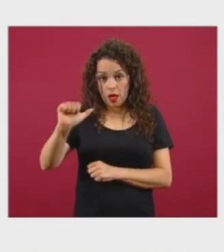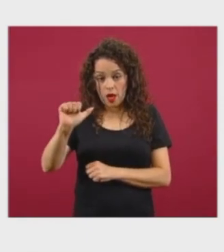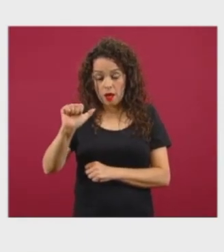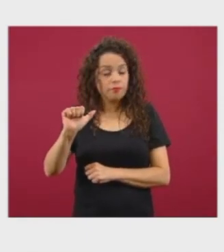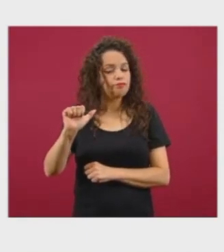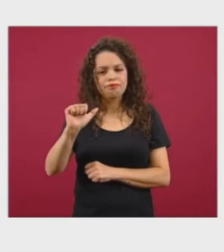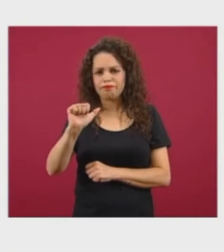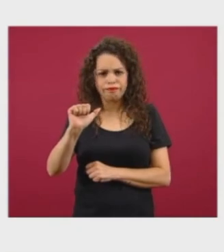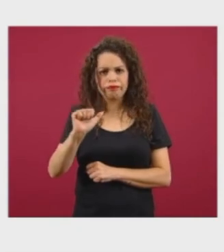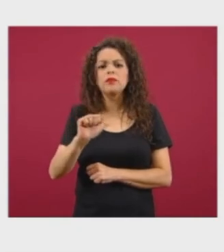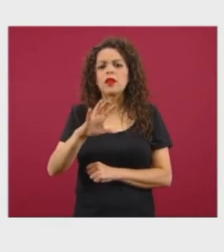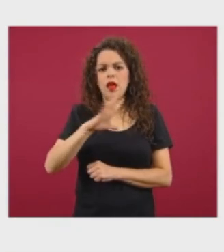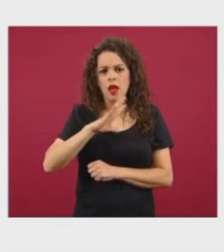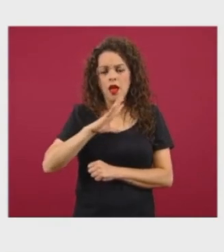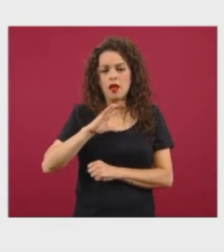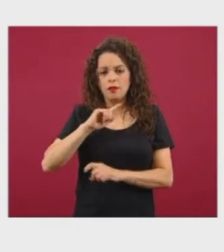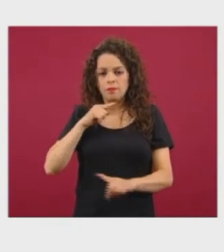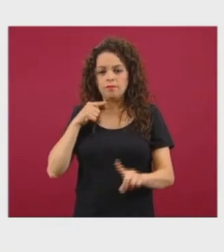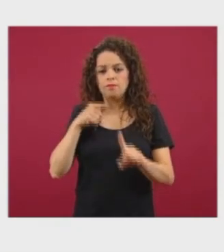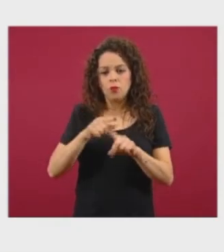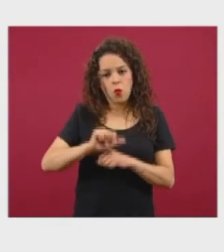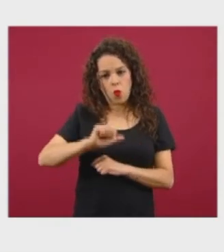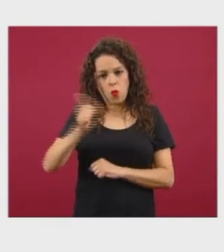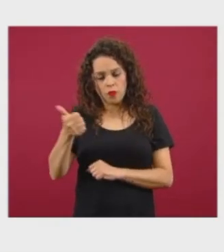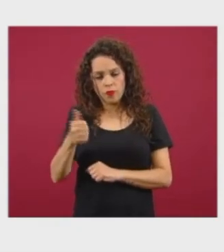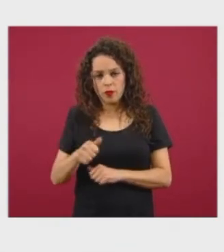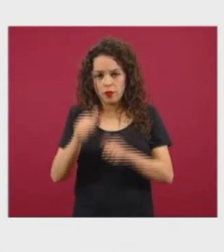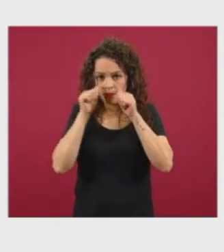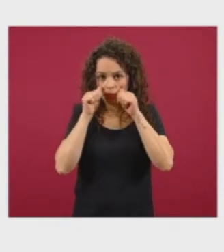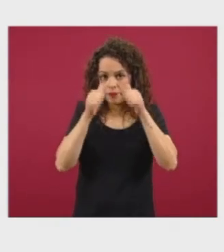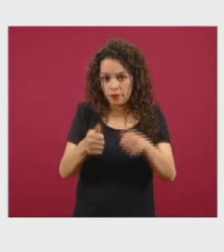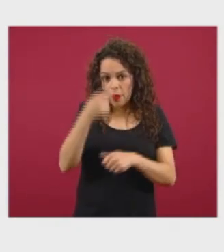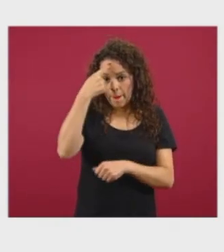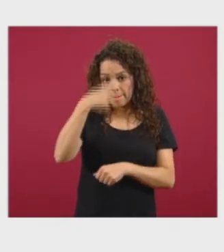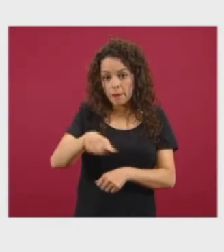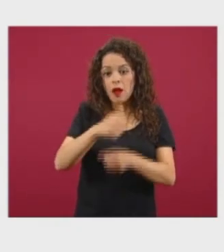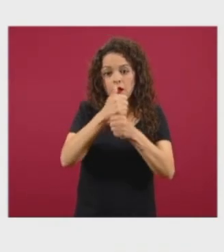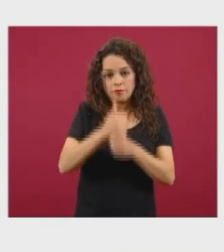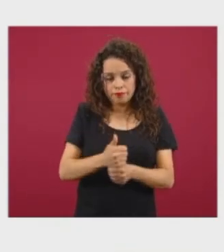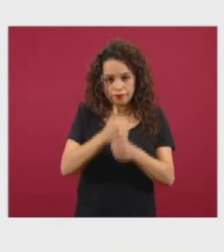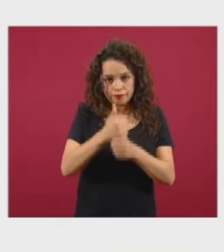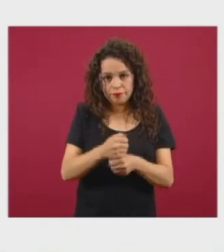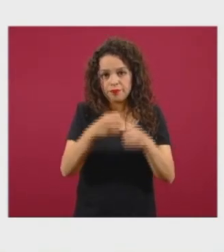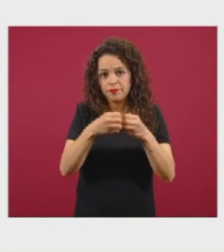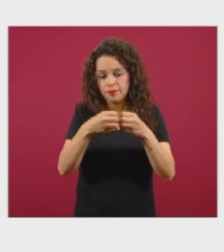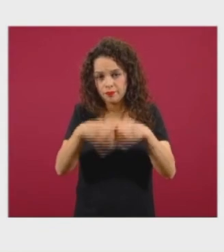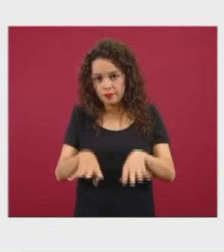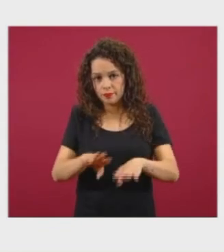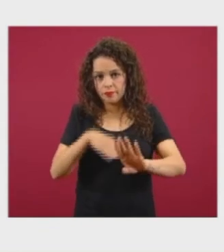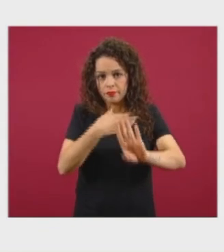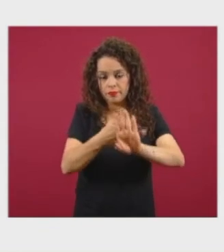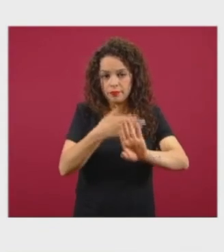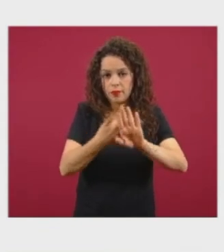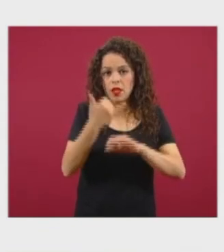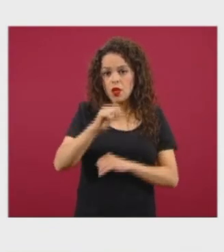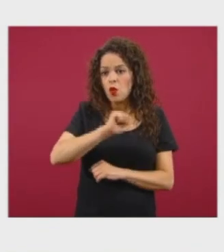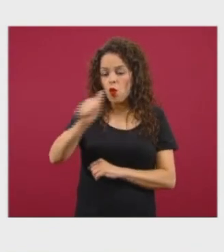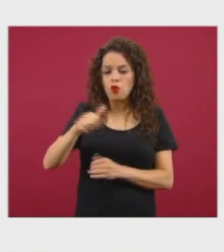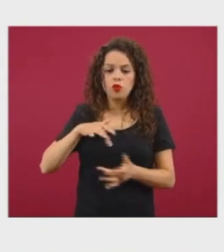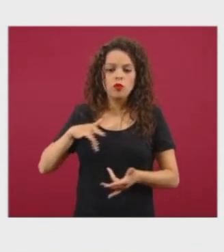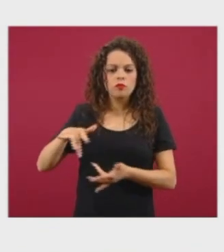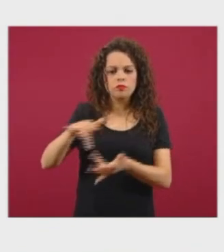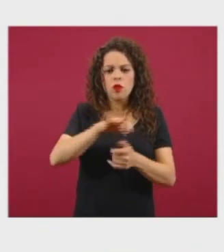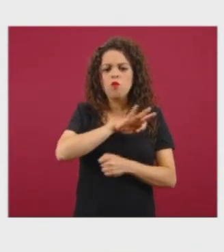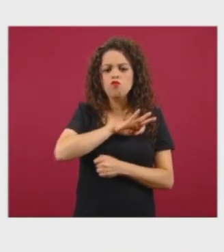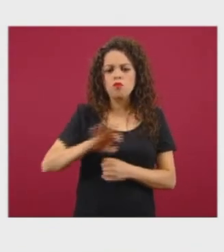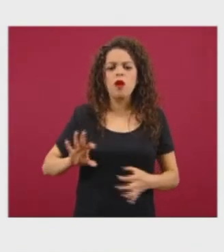los servicios especializados para la atención a la violencia, sino toda la red de servicios para atender a la violencia